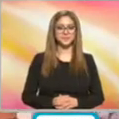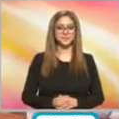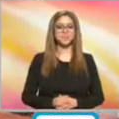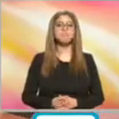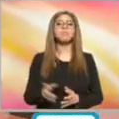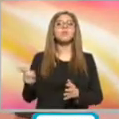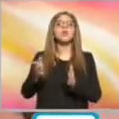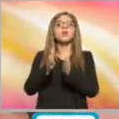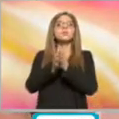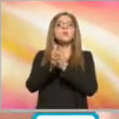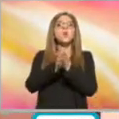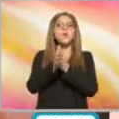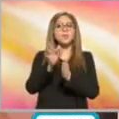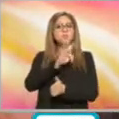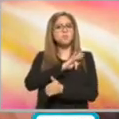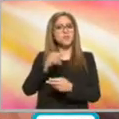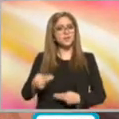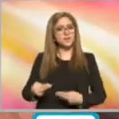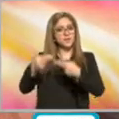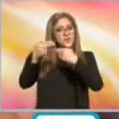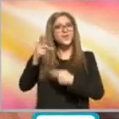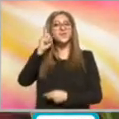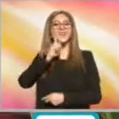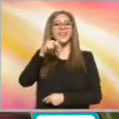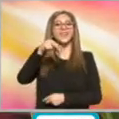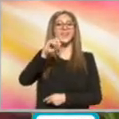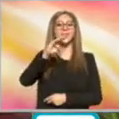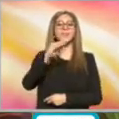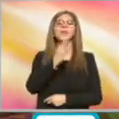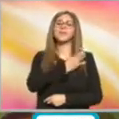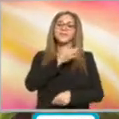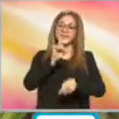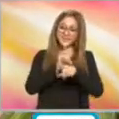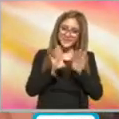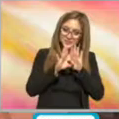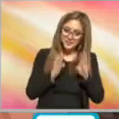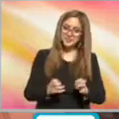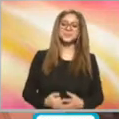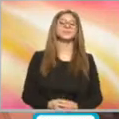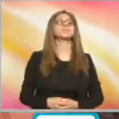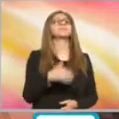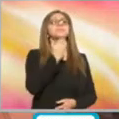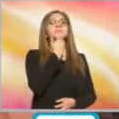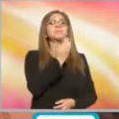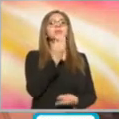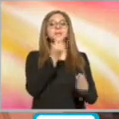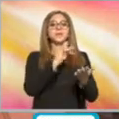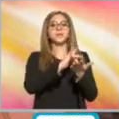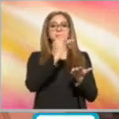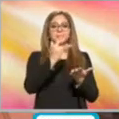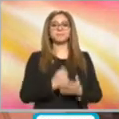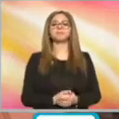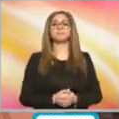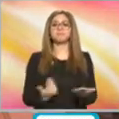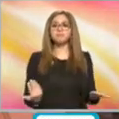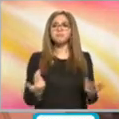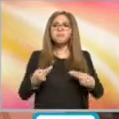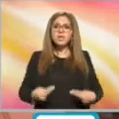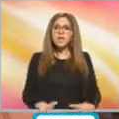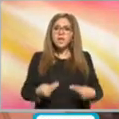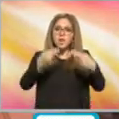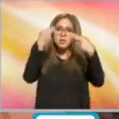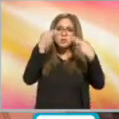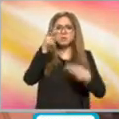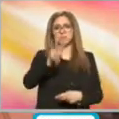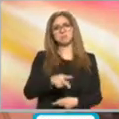pues el chocolate como una forma de negocio. Norma Arellano, buenos días, Hola, ¿cómo muy estás? Buenos días, Humberto. Hola, Bienvenida, Gaby. Norma. Gracias, gracias. Pues como qué mejor siempre. manera de hacer negocio con algo que, bueno,